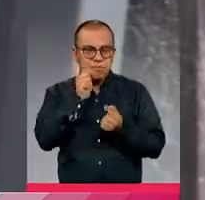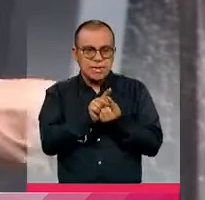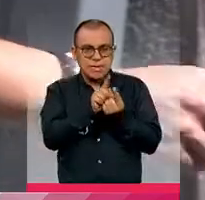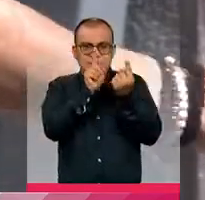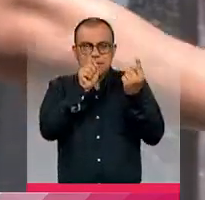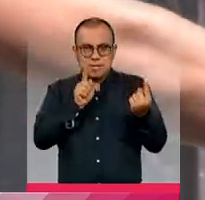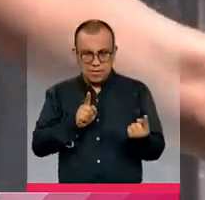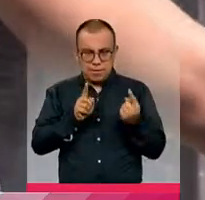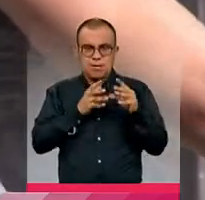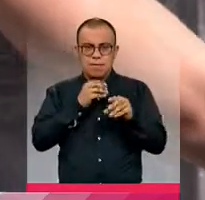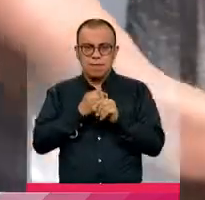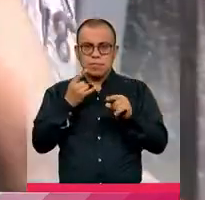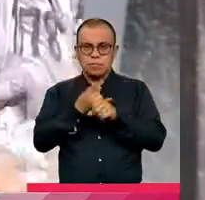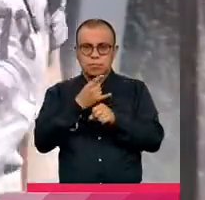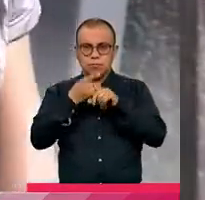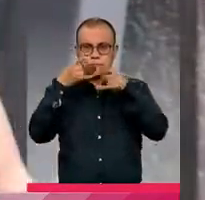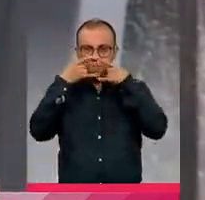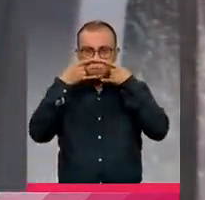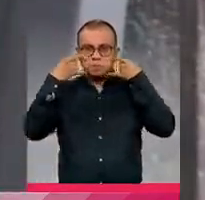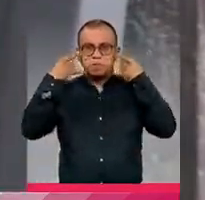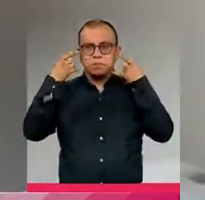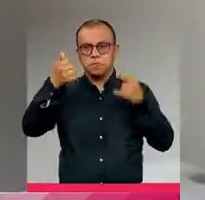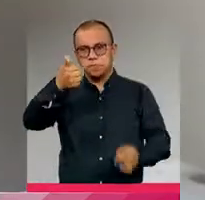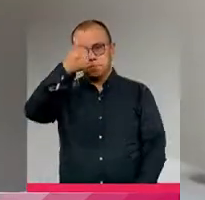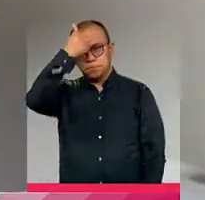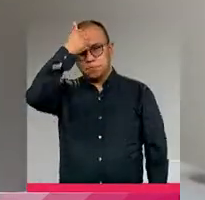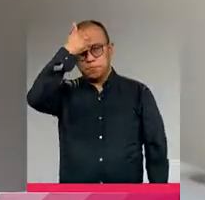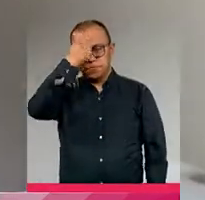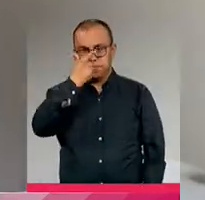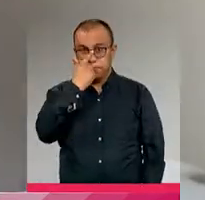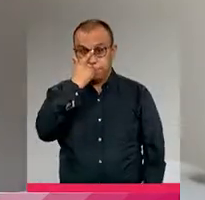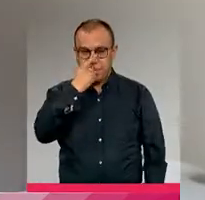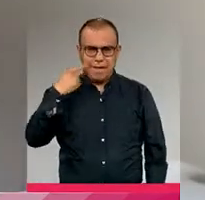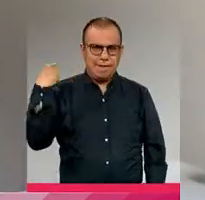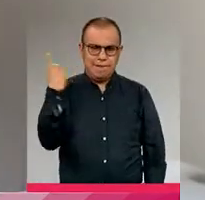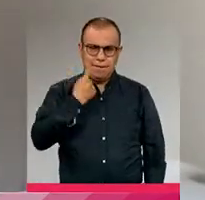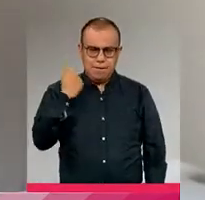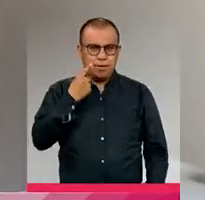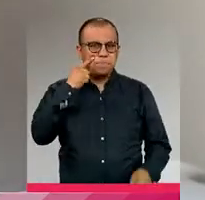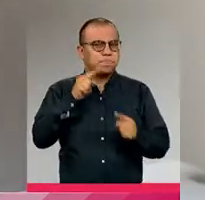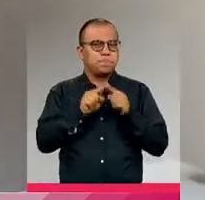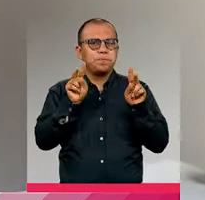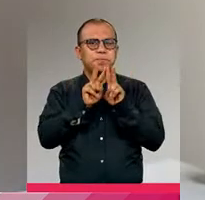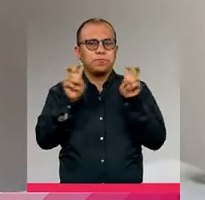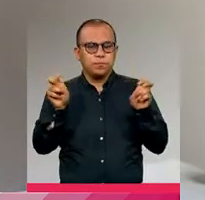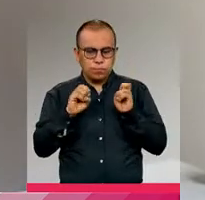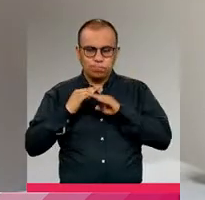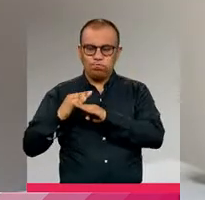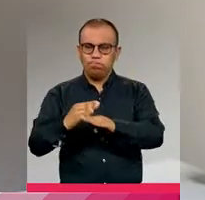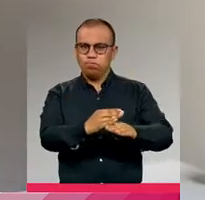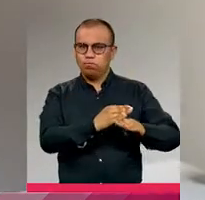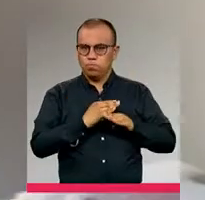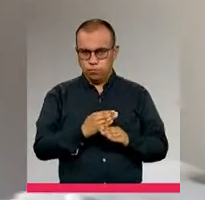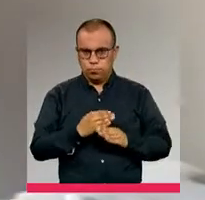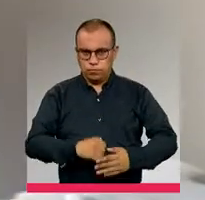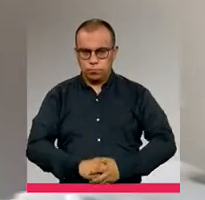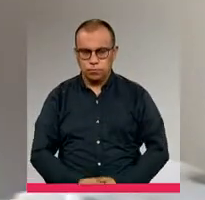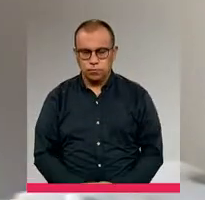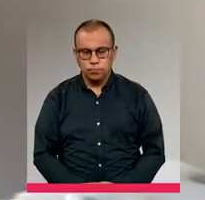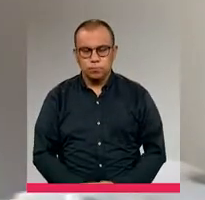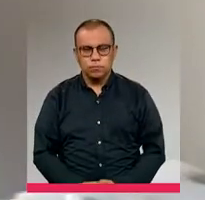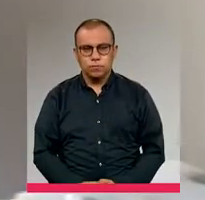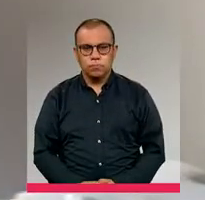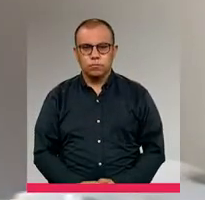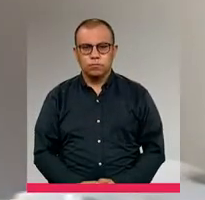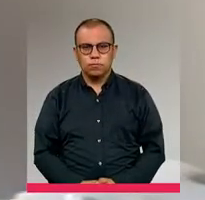social y el uso del tapabocas son las herramientas principales. El tapabocas en general es una medida que está hecha para proteger